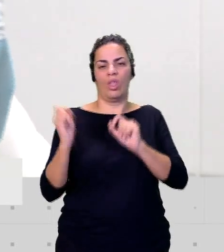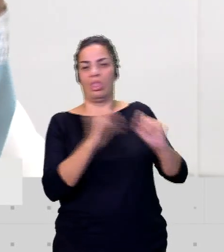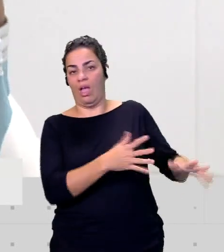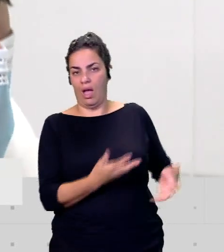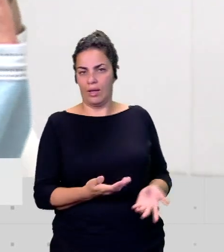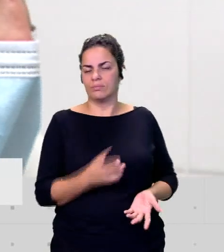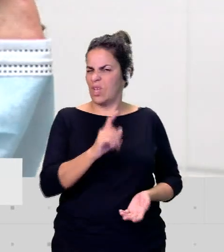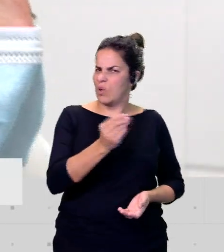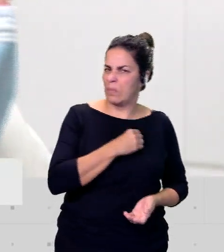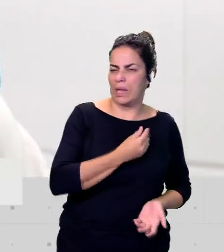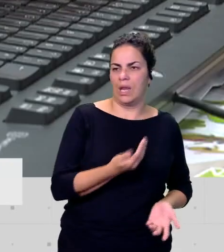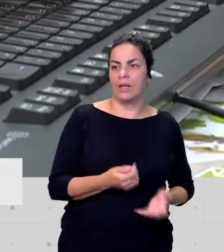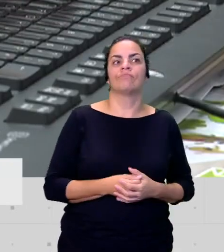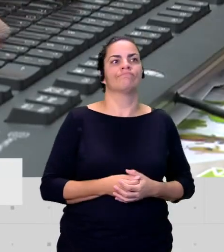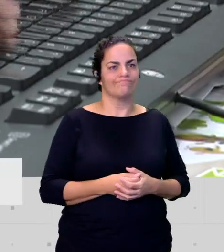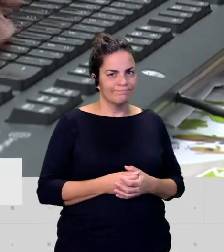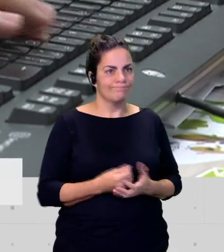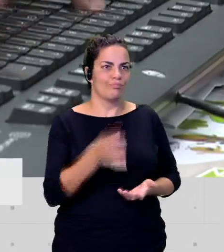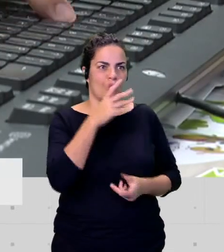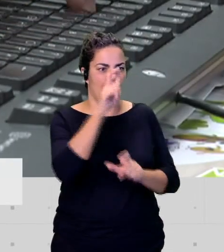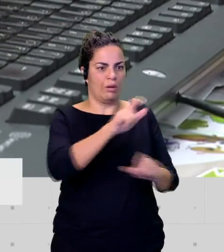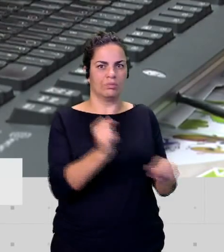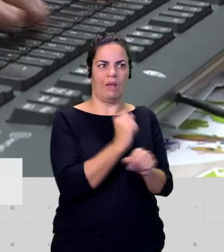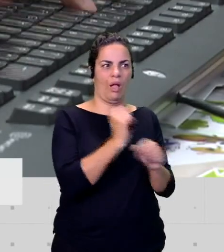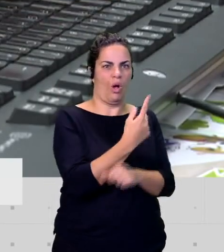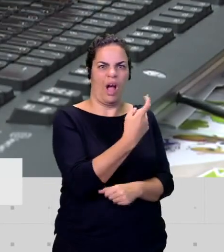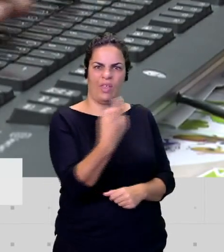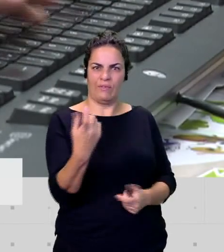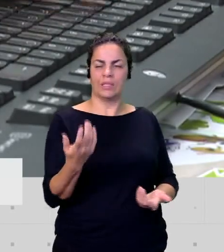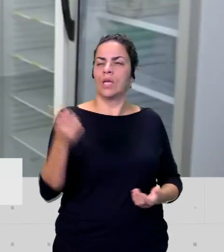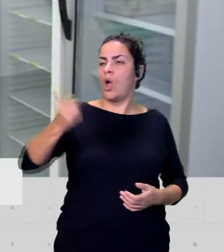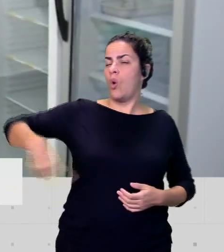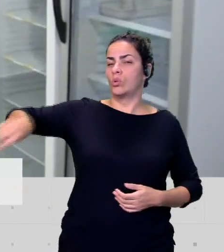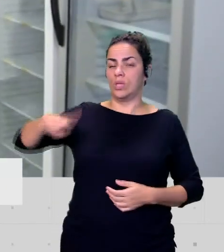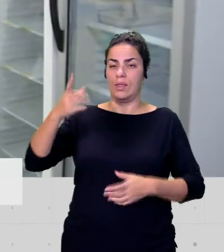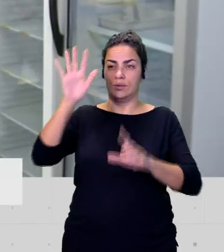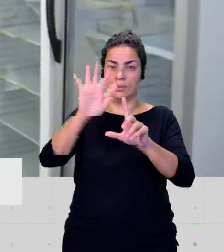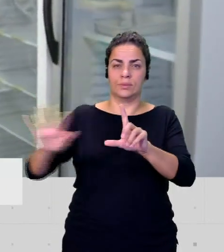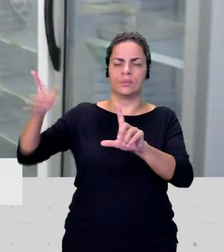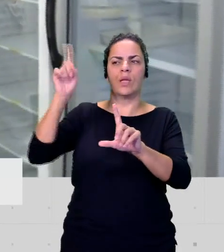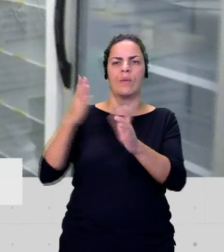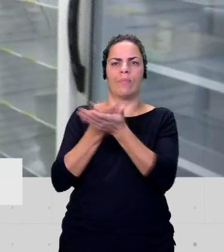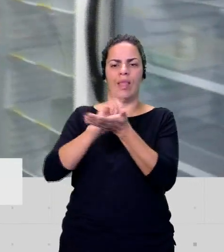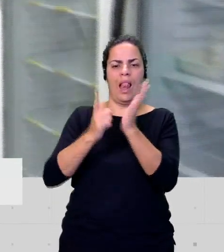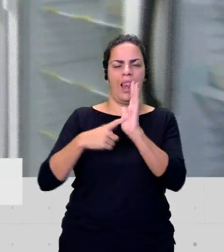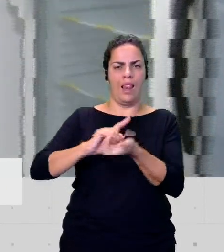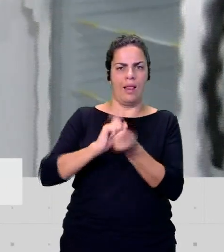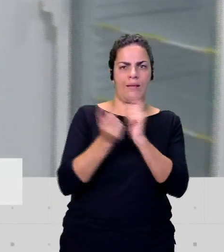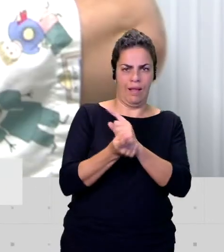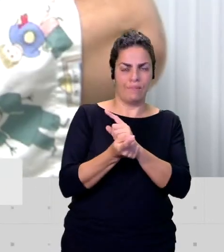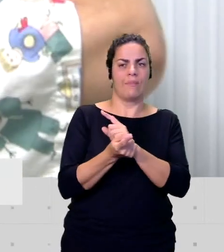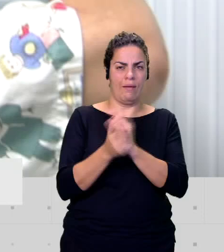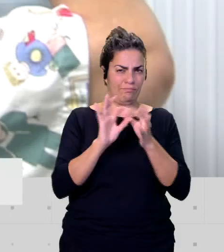final es capital humano que hace falta. Sí. ¿Ustedes a nivel nacional están pidiendo cambios legales también en este